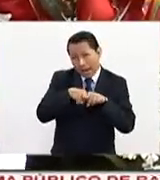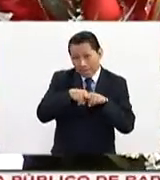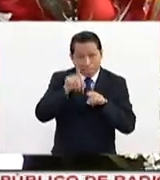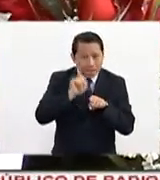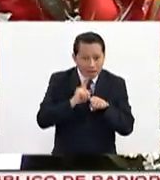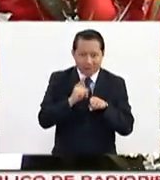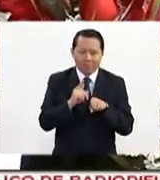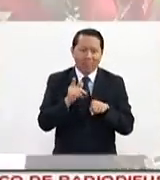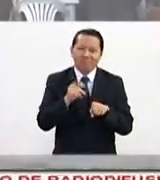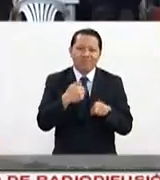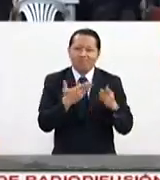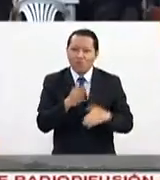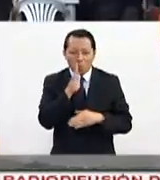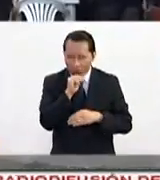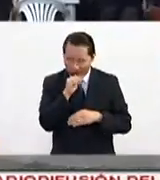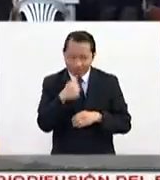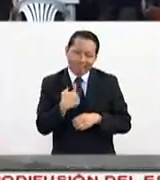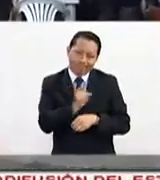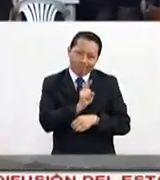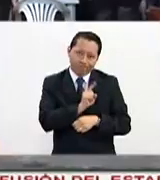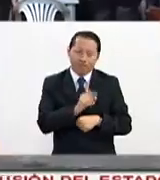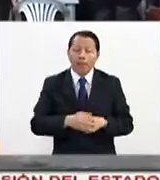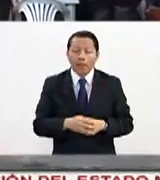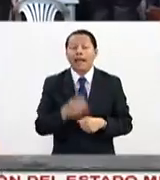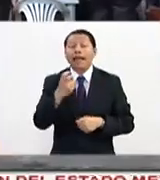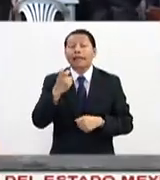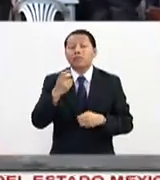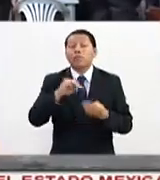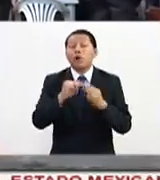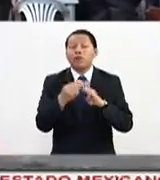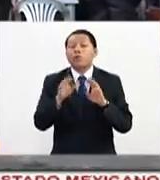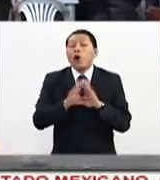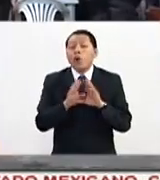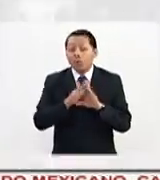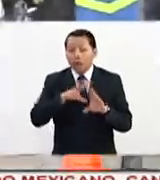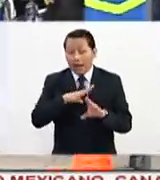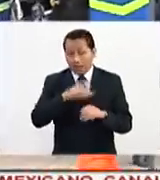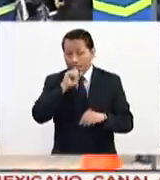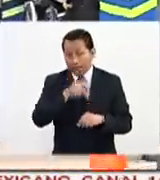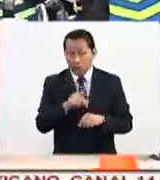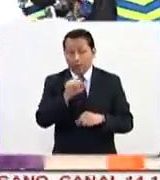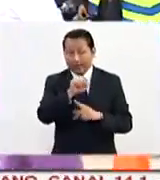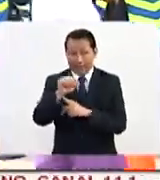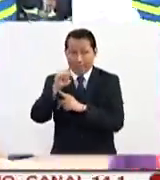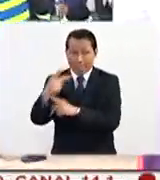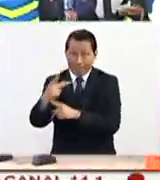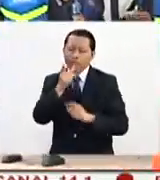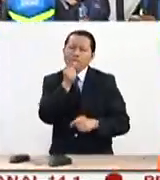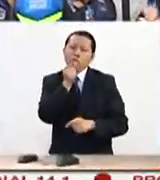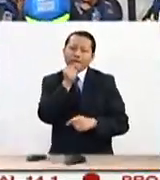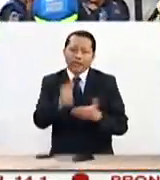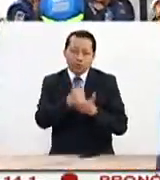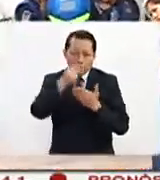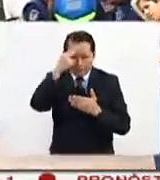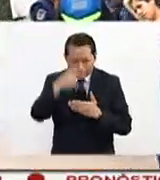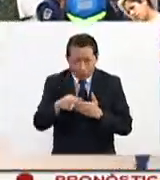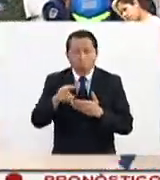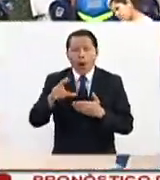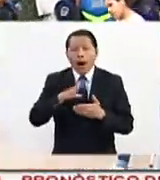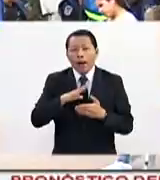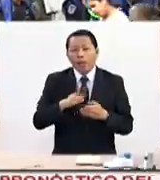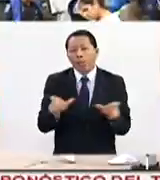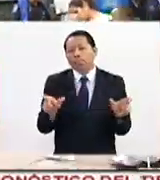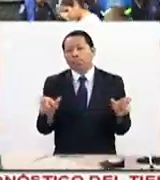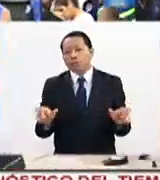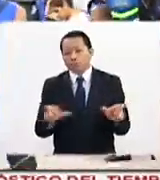ahora van yo sola. Con motivo de estas festividades, la Secretaría de Seguridad Pública de la Ciudad de México puso en marcha un